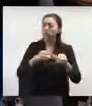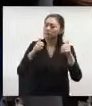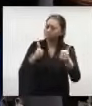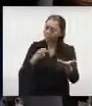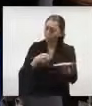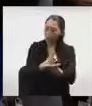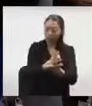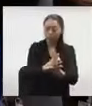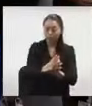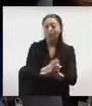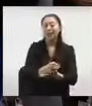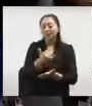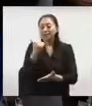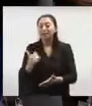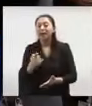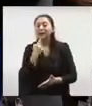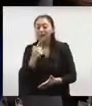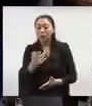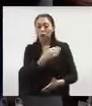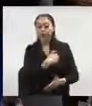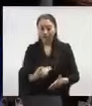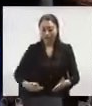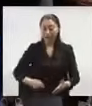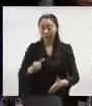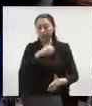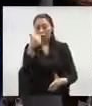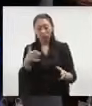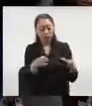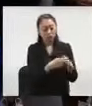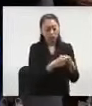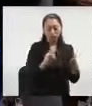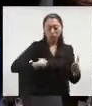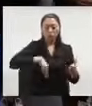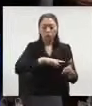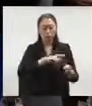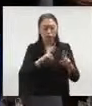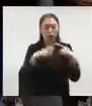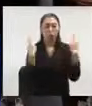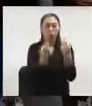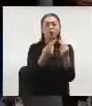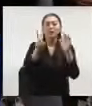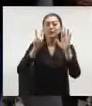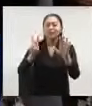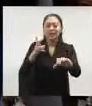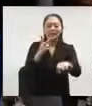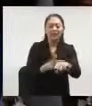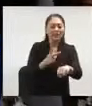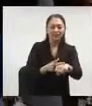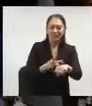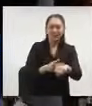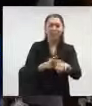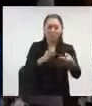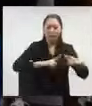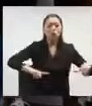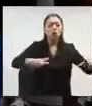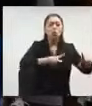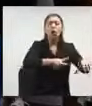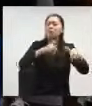el presidente de la otra comisión, nos hemos reunido 7 veces en una sede que llena absolutamente todos los